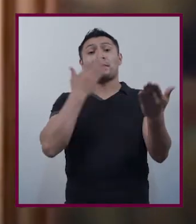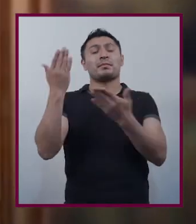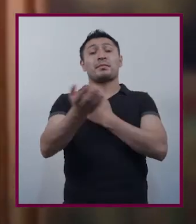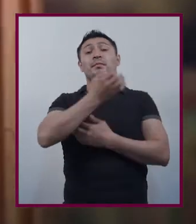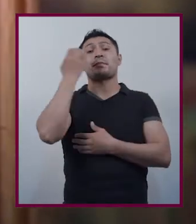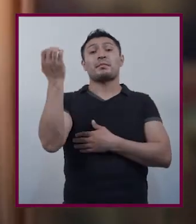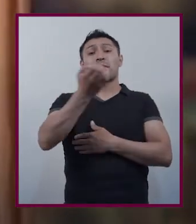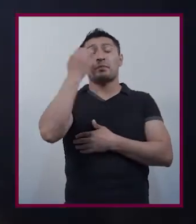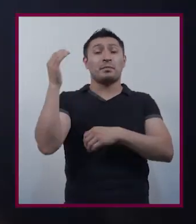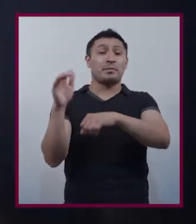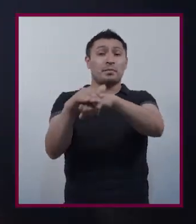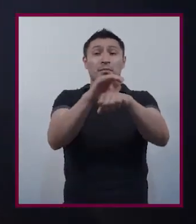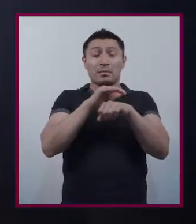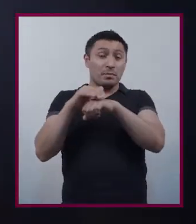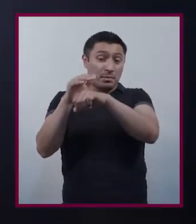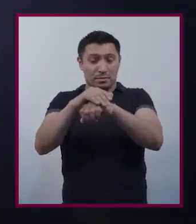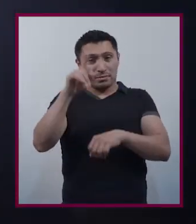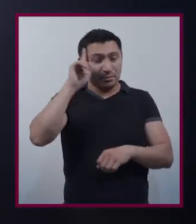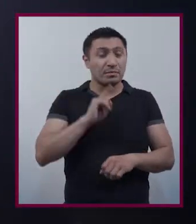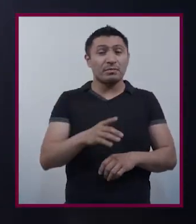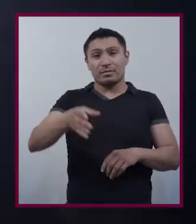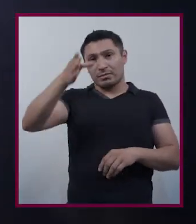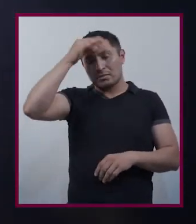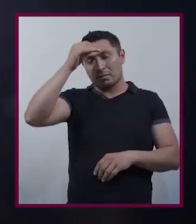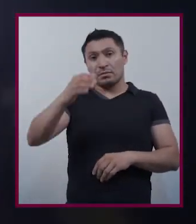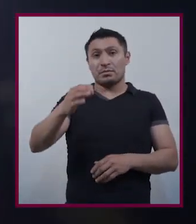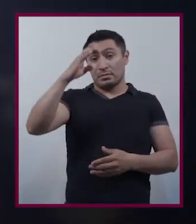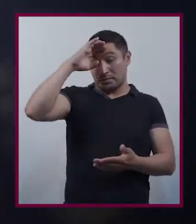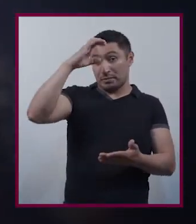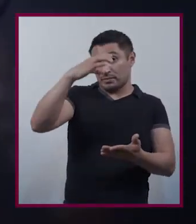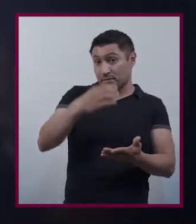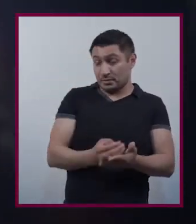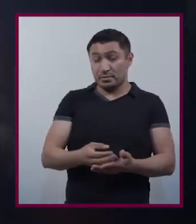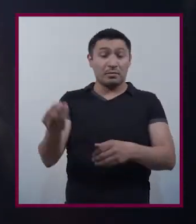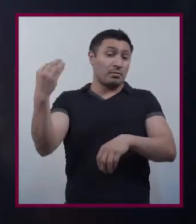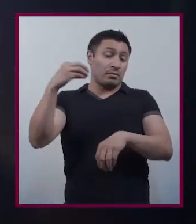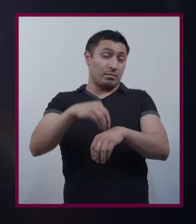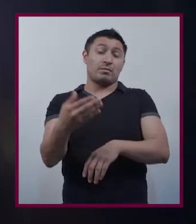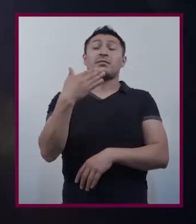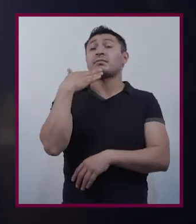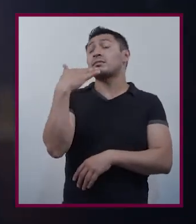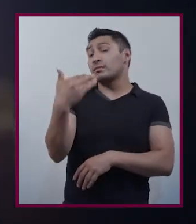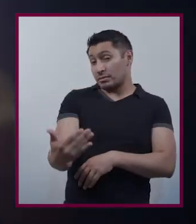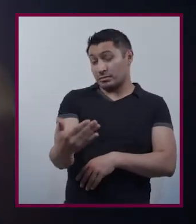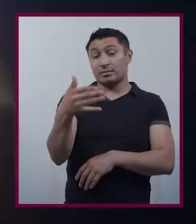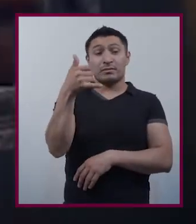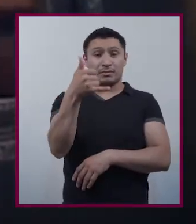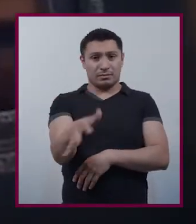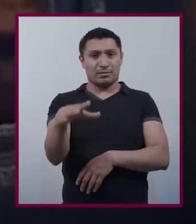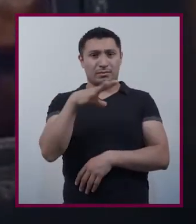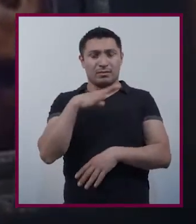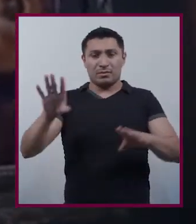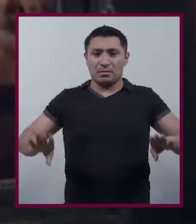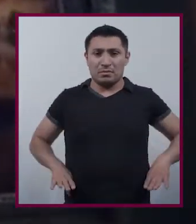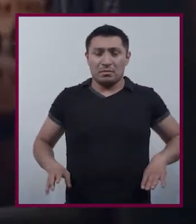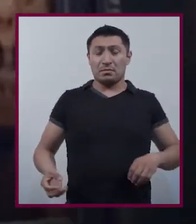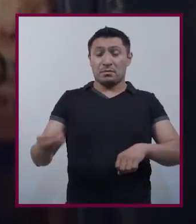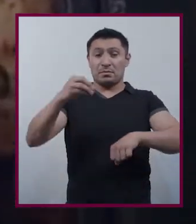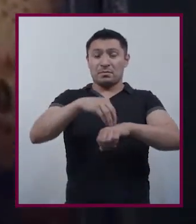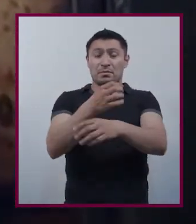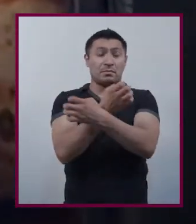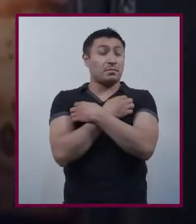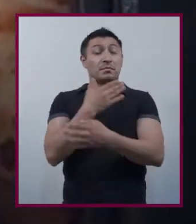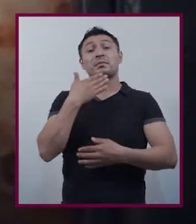las escuelas de amigas, donde aprendían el catecismo, a comportarse correctamente y a tener buenos modales,